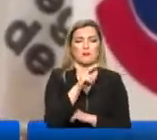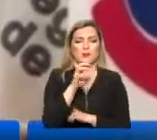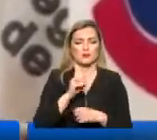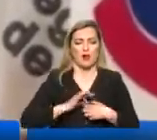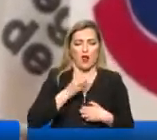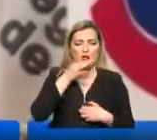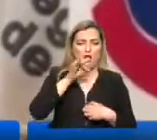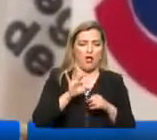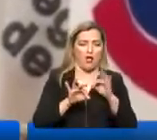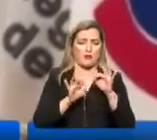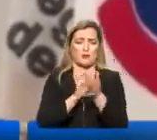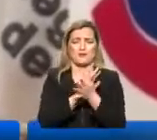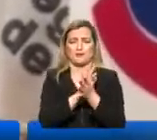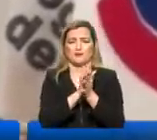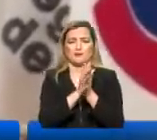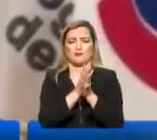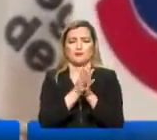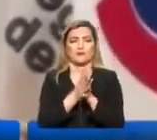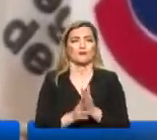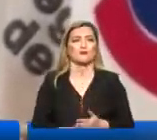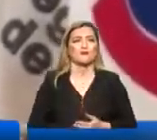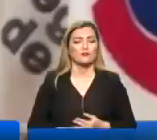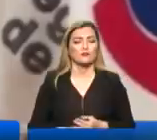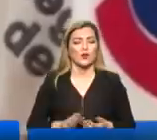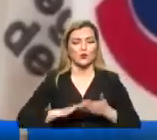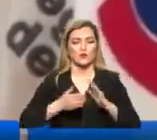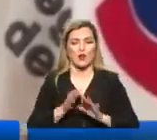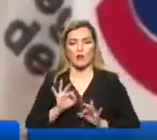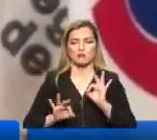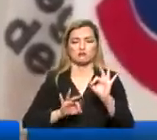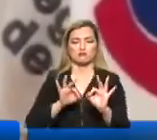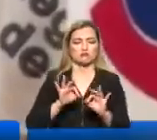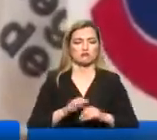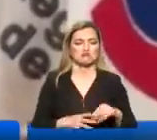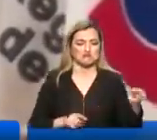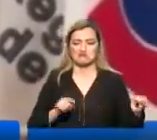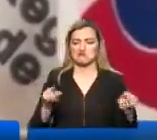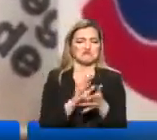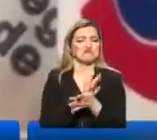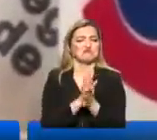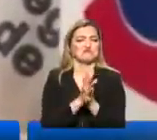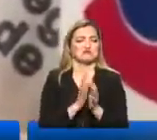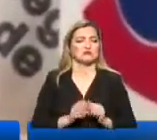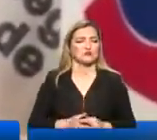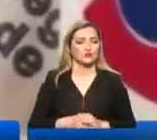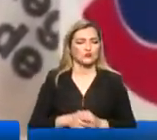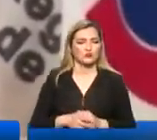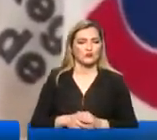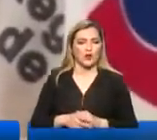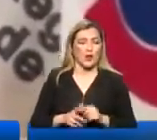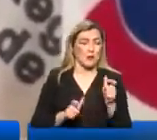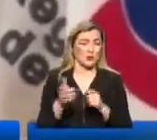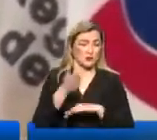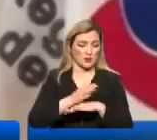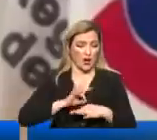tener contagio local, no hay contagio comunitario tanto en San Cristóbal como en Santa Cruz. Y las personas que en su momento han